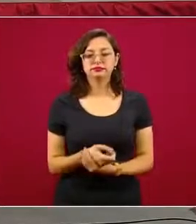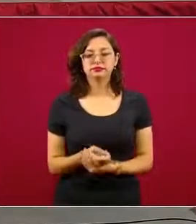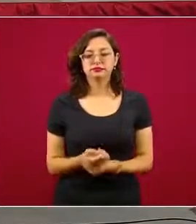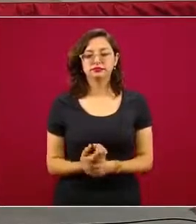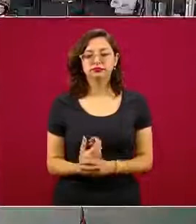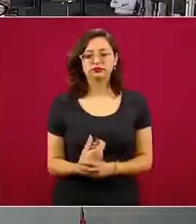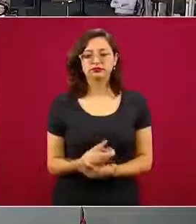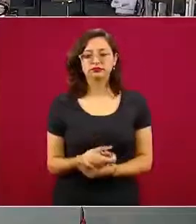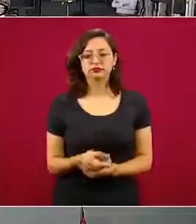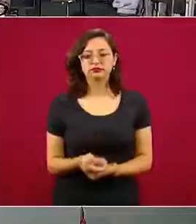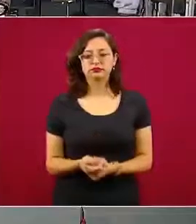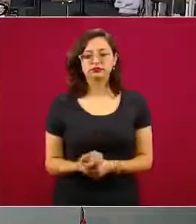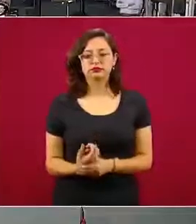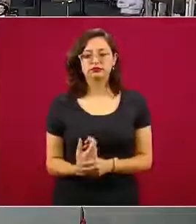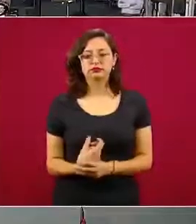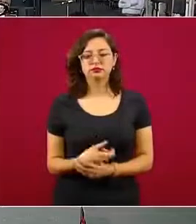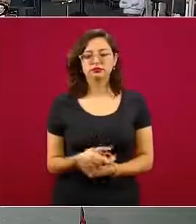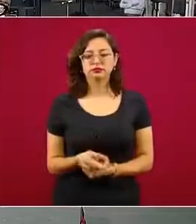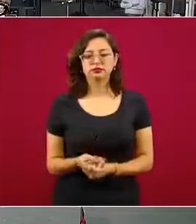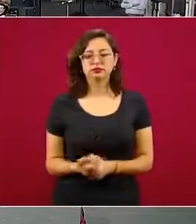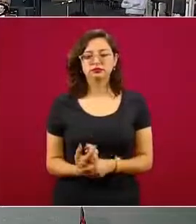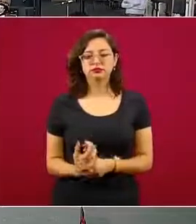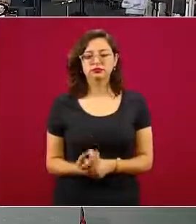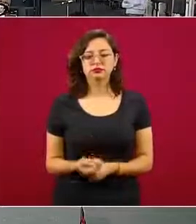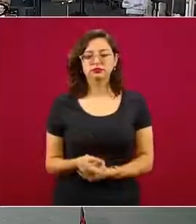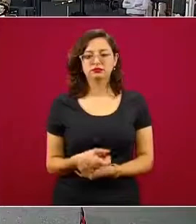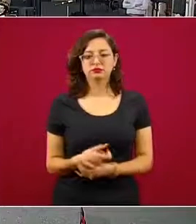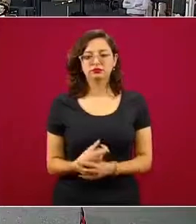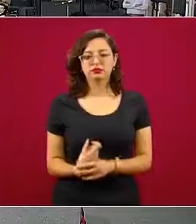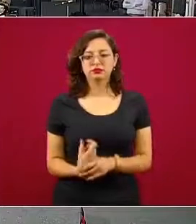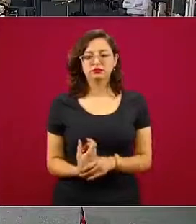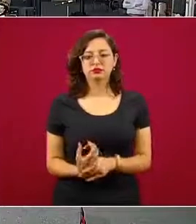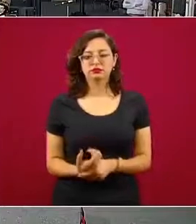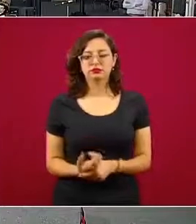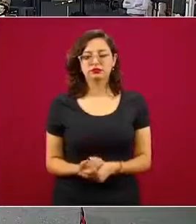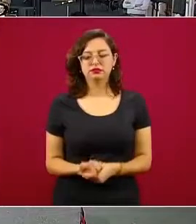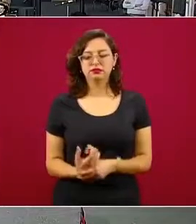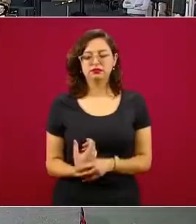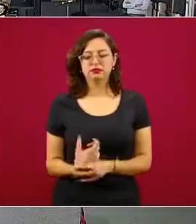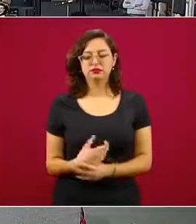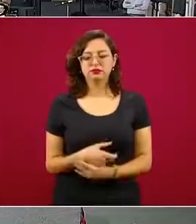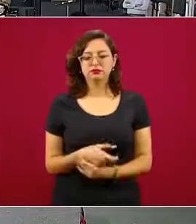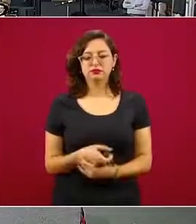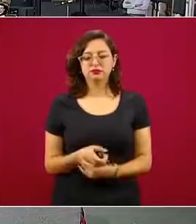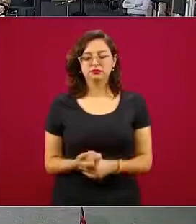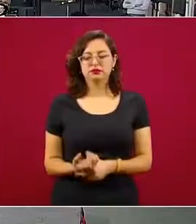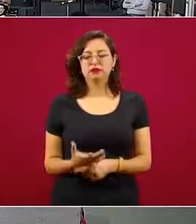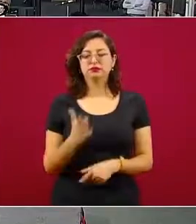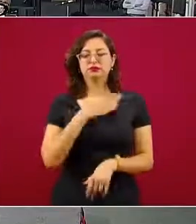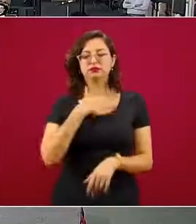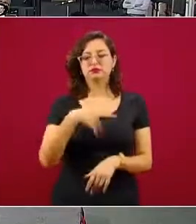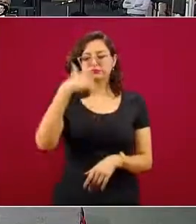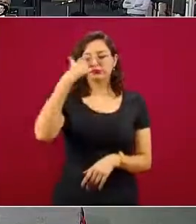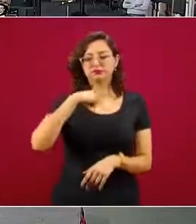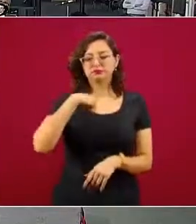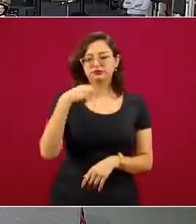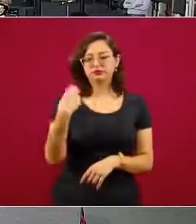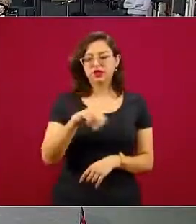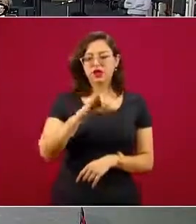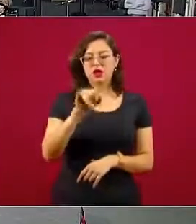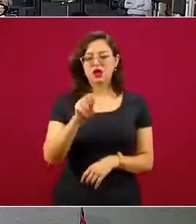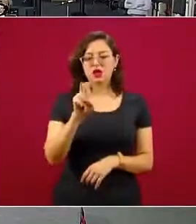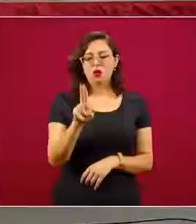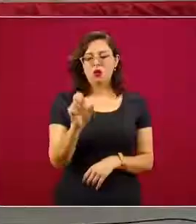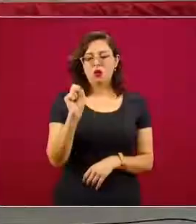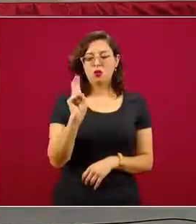Juan Hernández, luego nos rezamos con Carlos González y seguimos aquí con ustedes. Y Carlos también aquí del número. Buenas noches. Juan Hernández del periódico Basta de